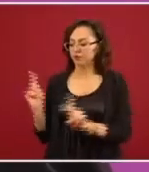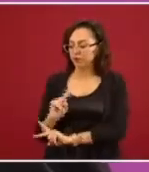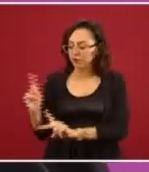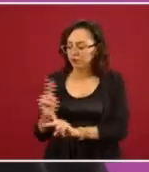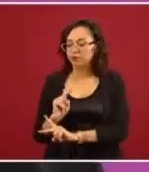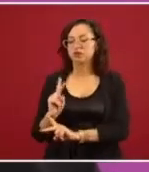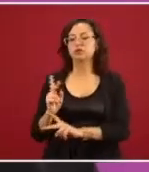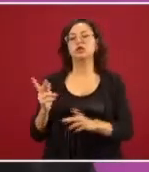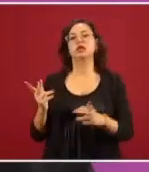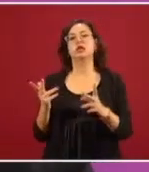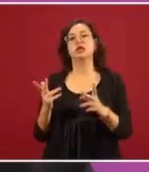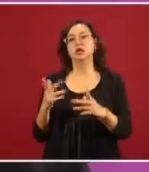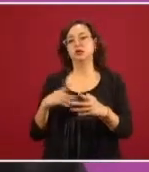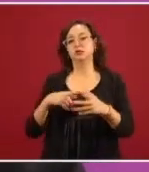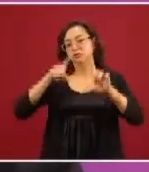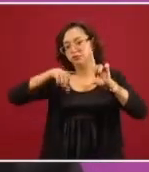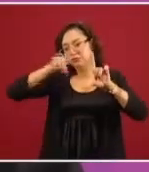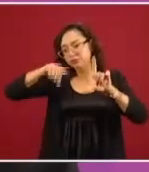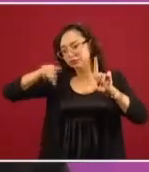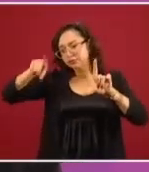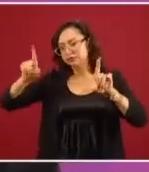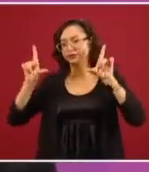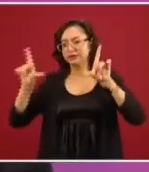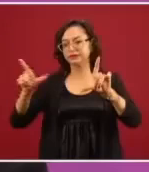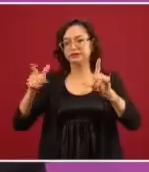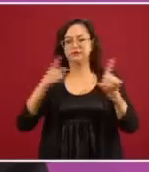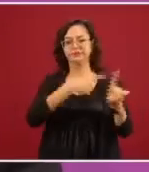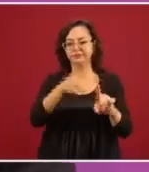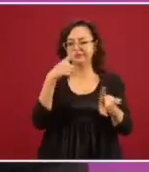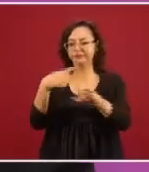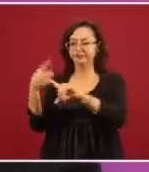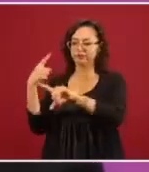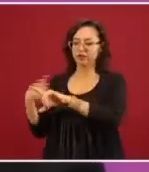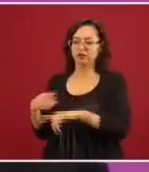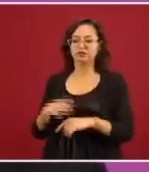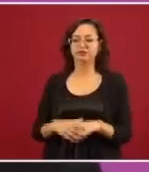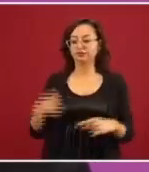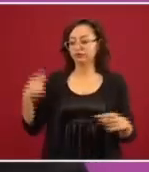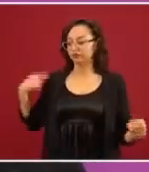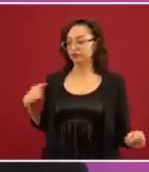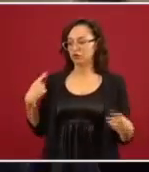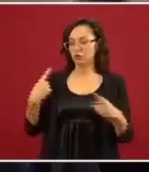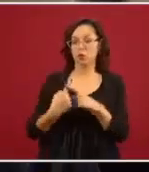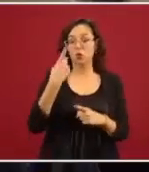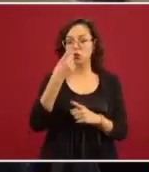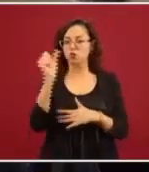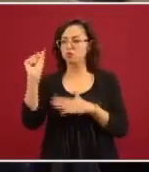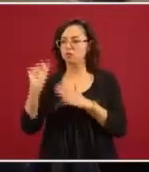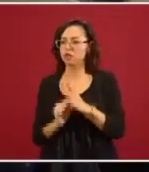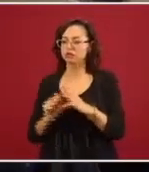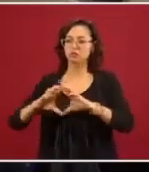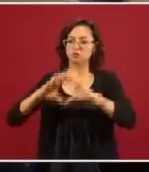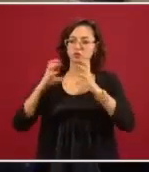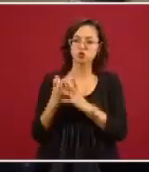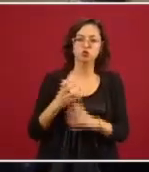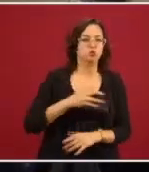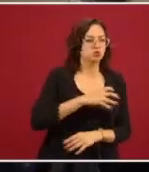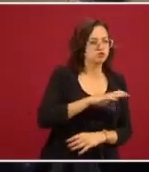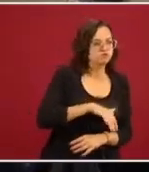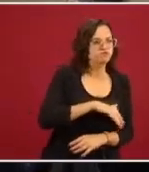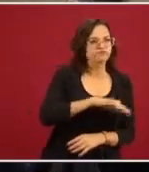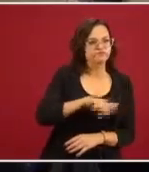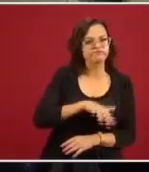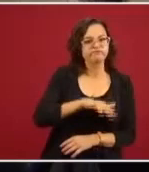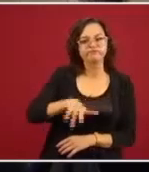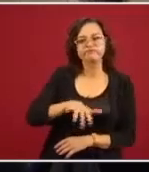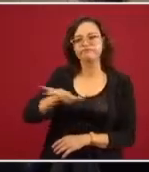Por eso se nos dio esa indicación y hemos estado trabajando intensamente ya hace más de un mes, mes y medio. Se está